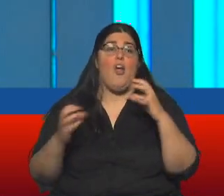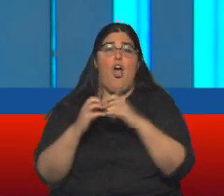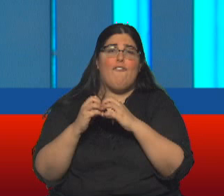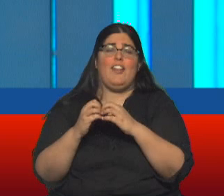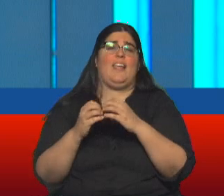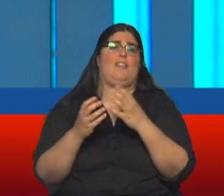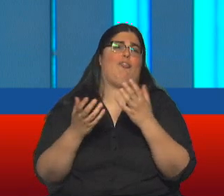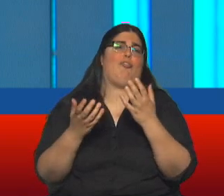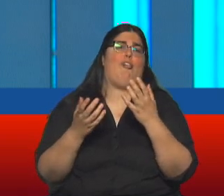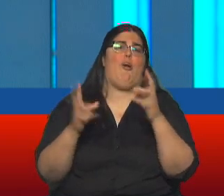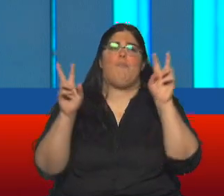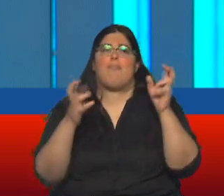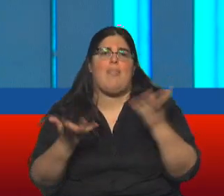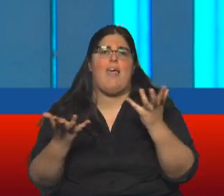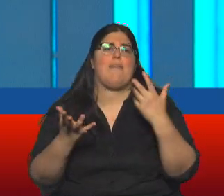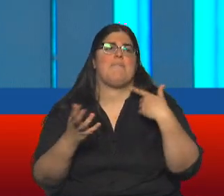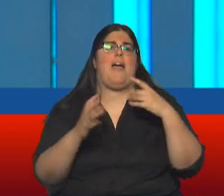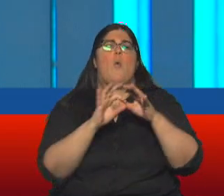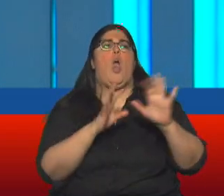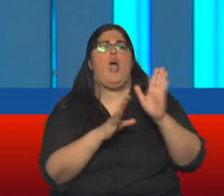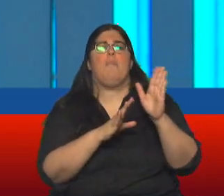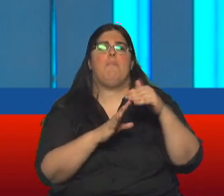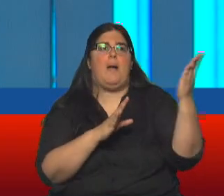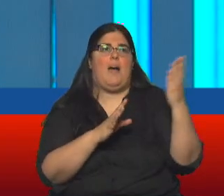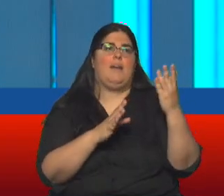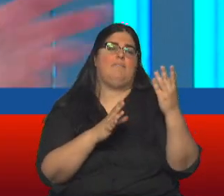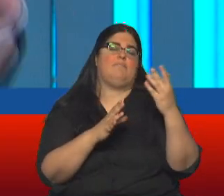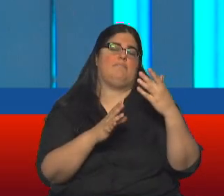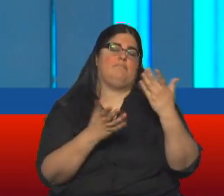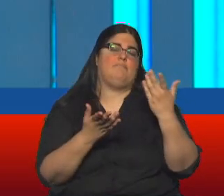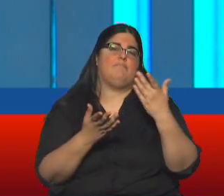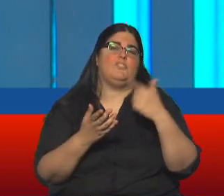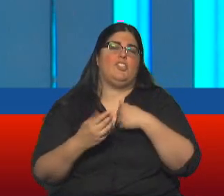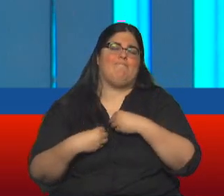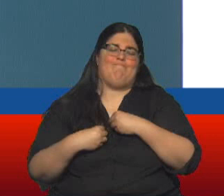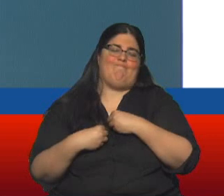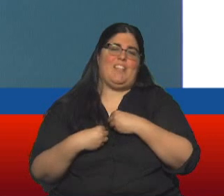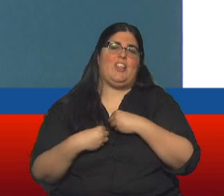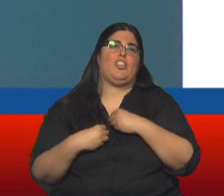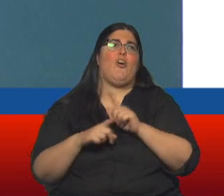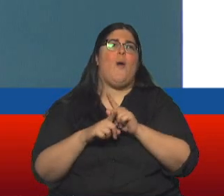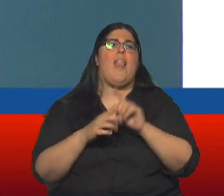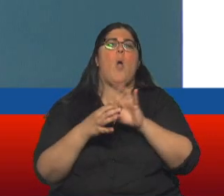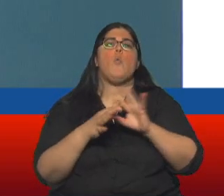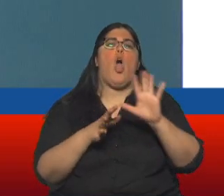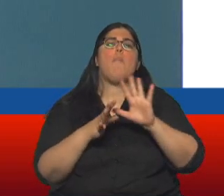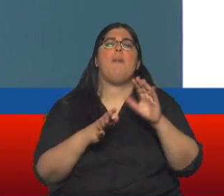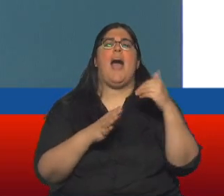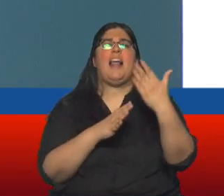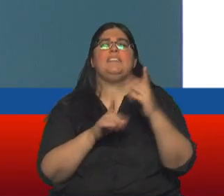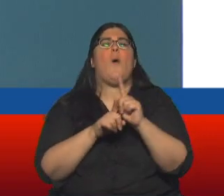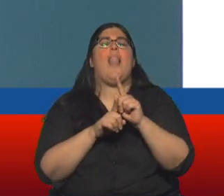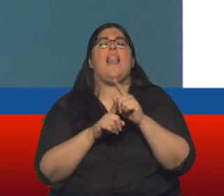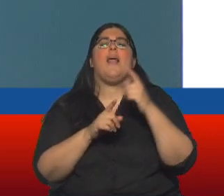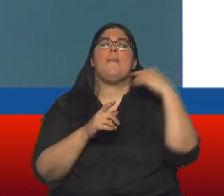conflicto o cuestión en el este europeo, cosa que nos va a acompañar. Yo tengo la sensación que el este europeo pasa un poco como con Medio Oriente,